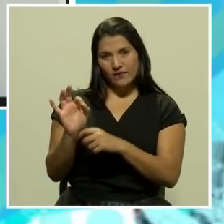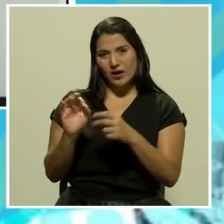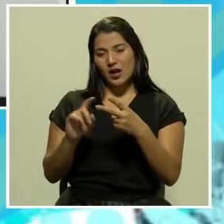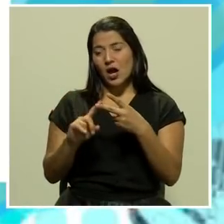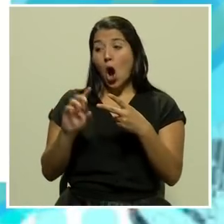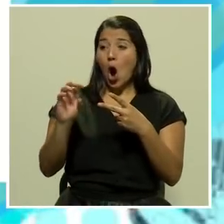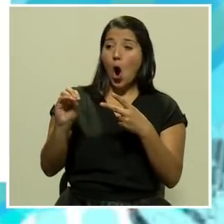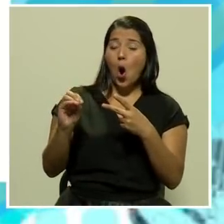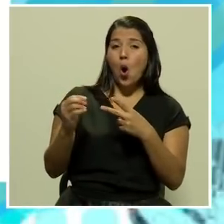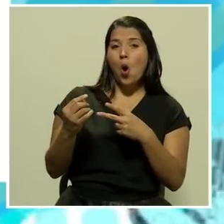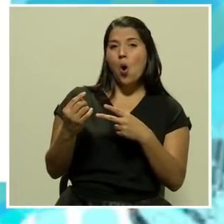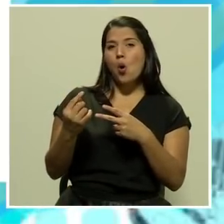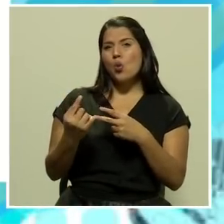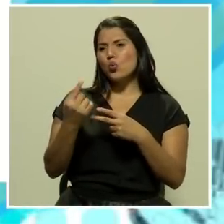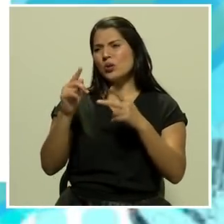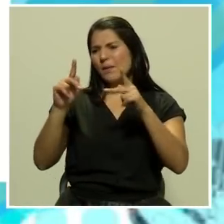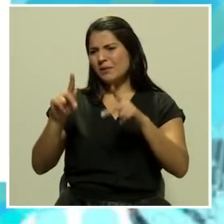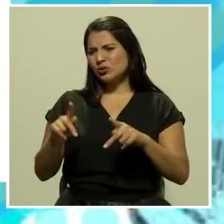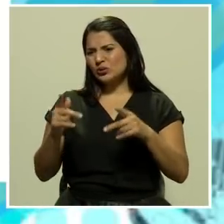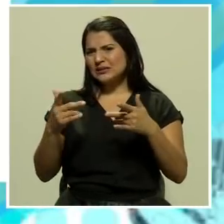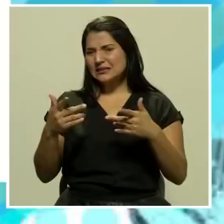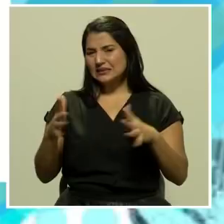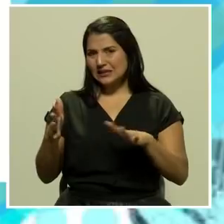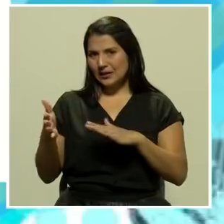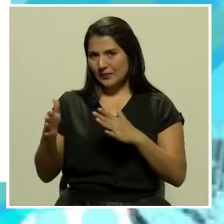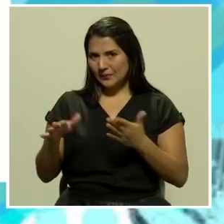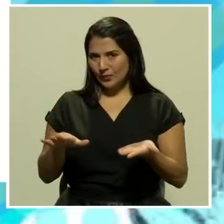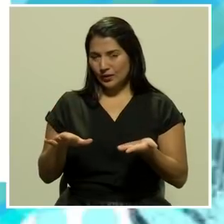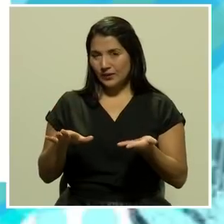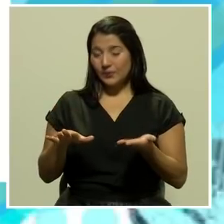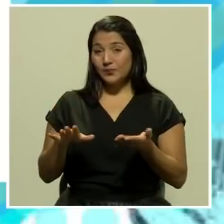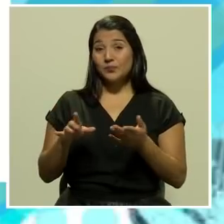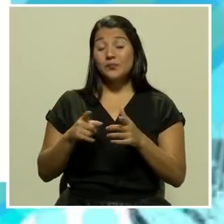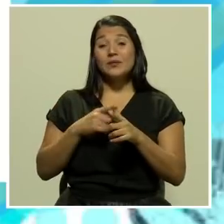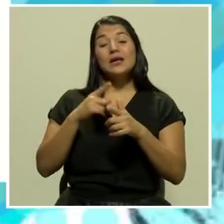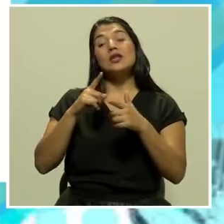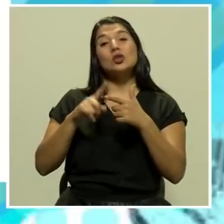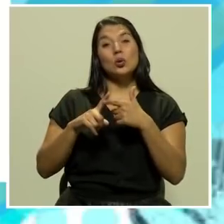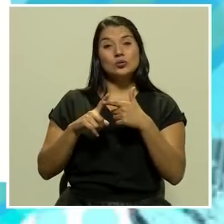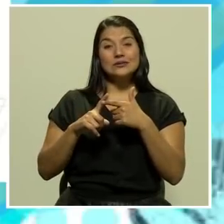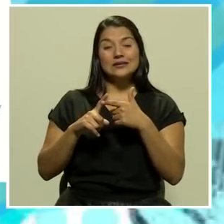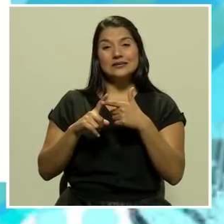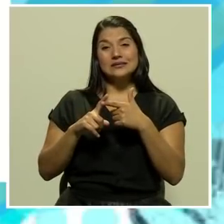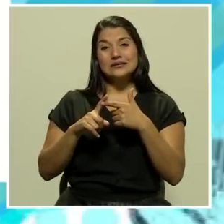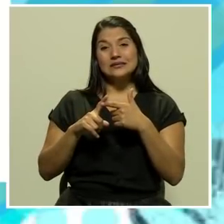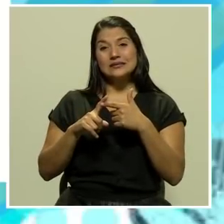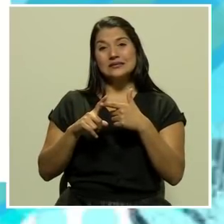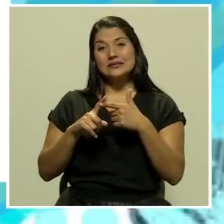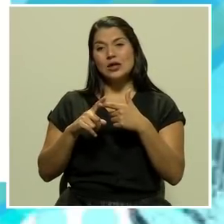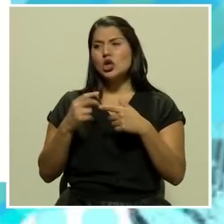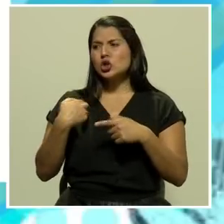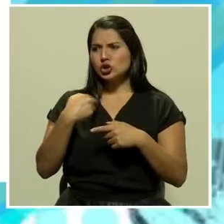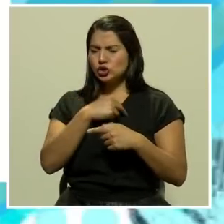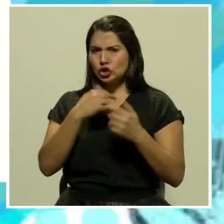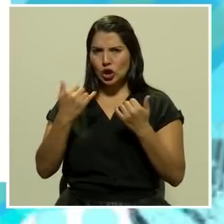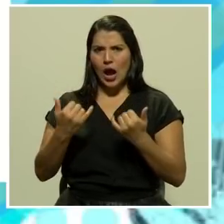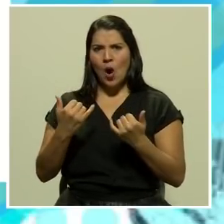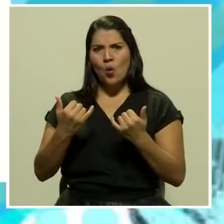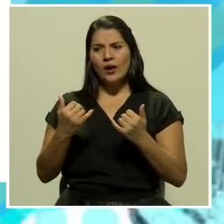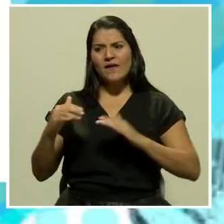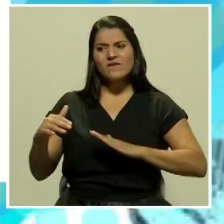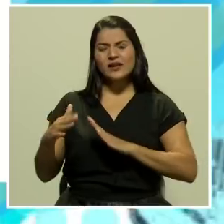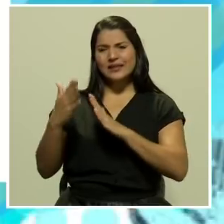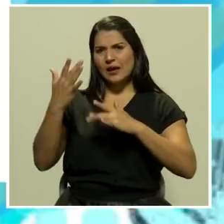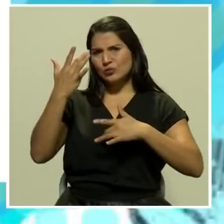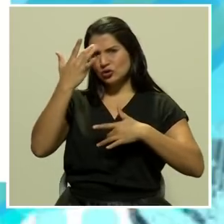que esté ya fallecido. Entonces, en la práctica, la epidemia la estamos viviendo en tiempo